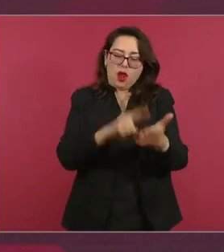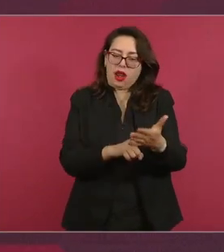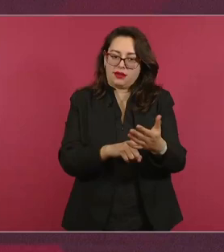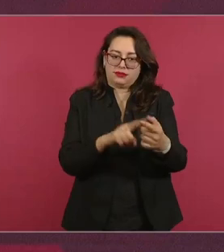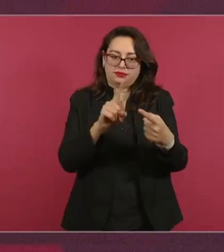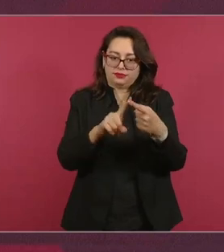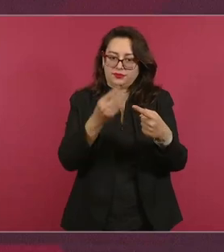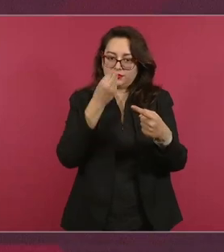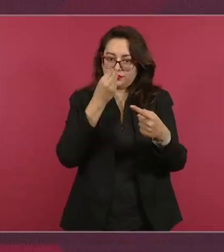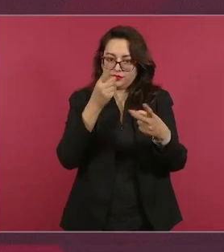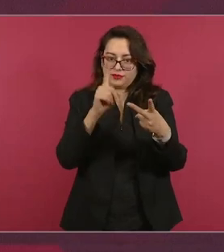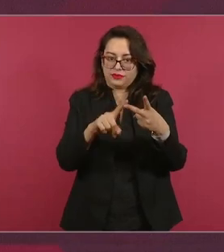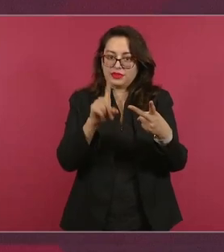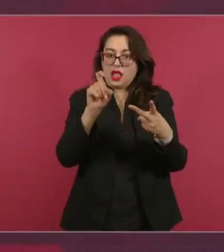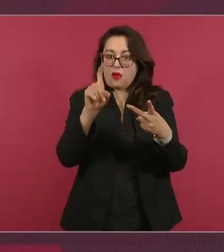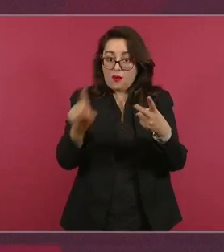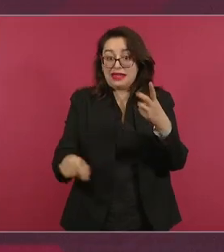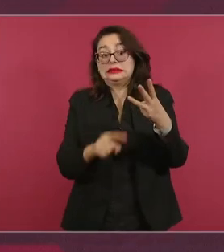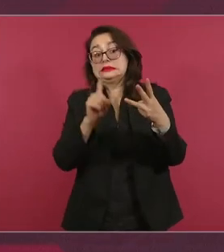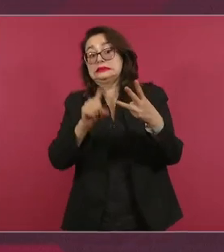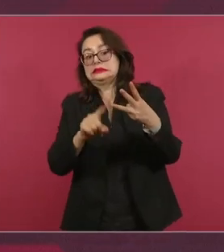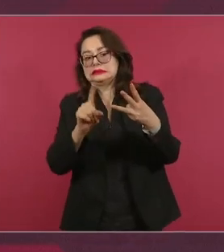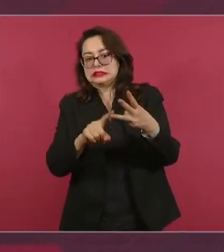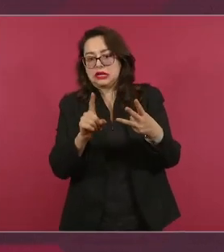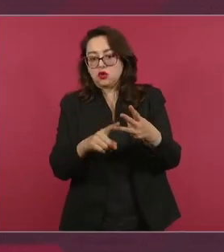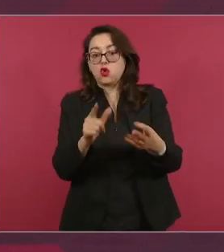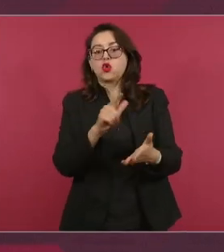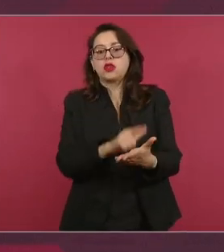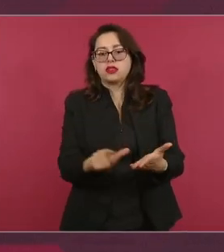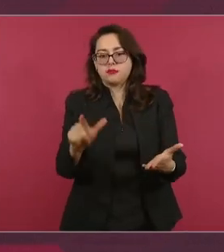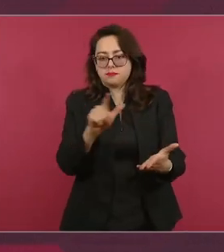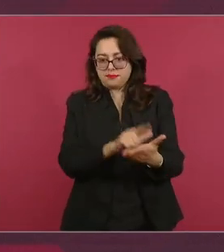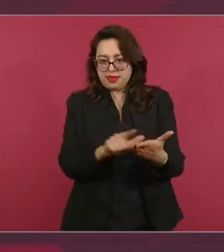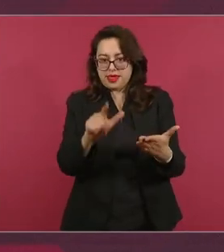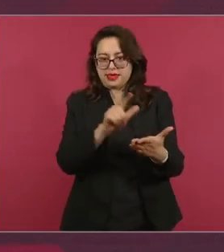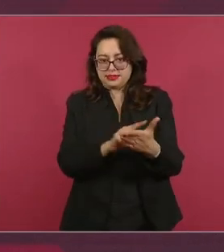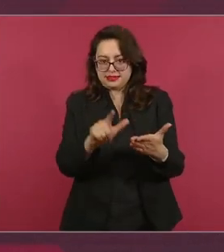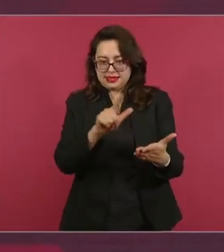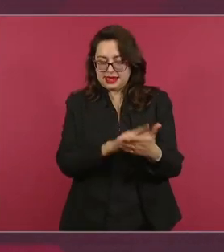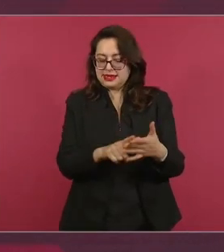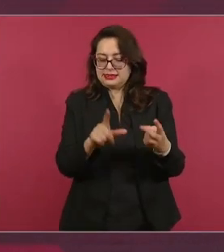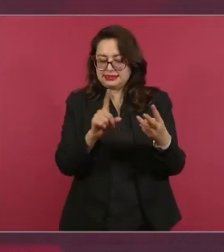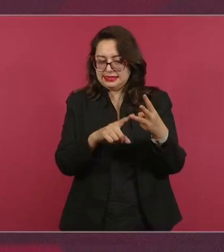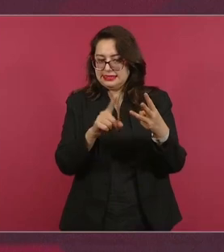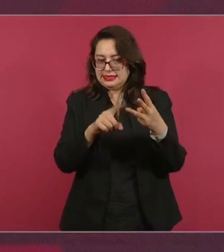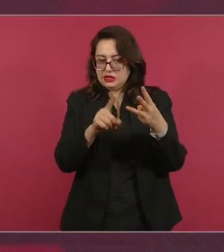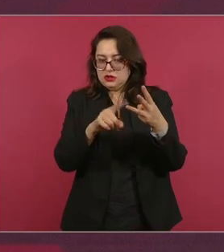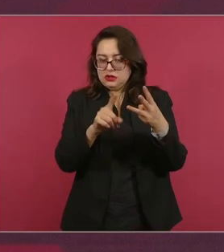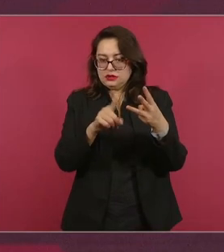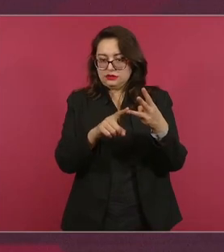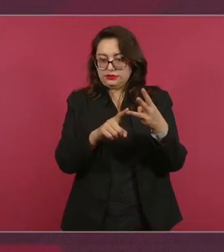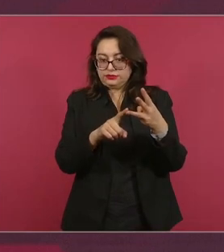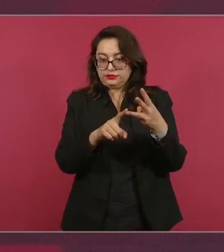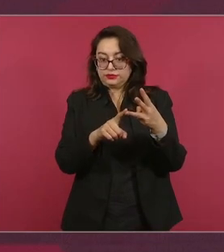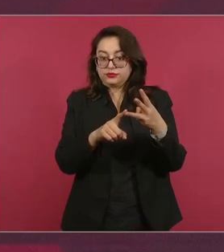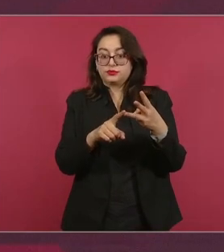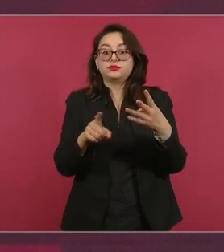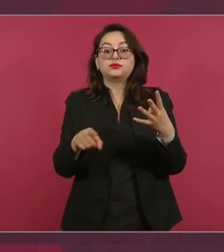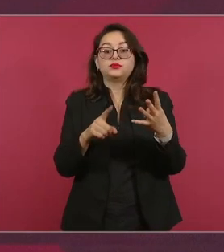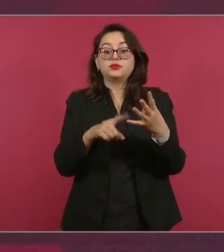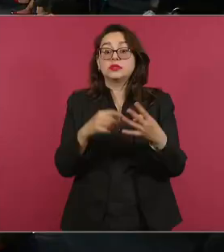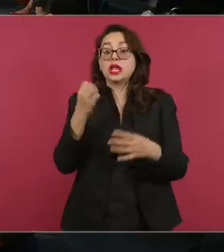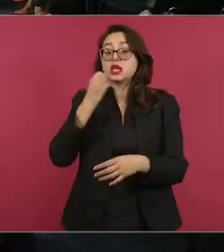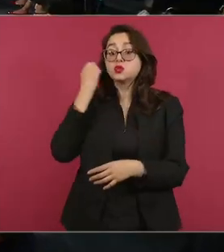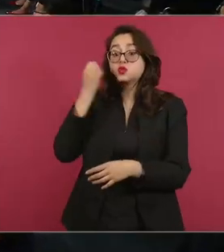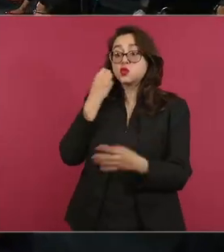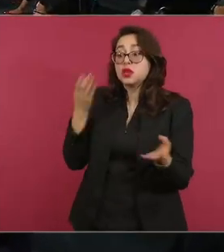Lo de la limpieza, ¿sí? Okay. Lo que tiene que ver con basura. La suspensión de clases entonces